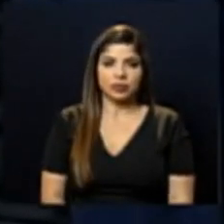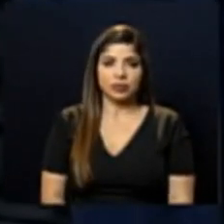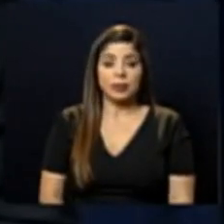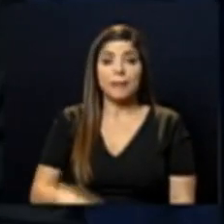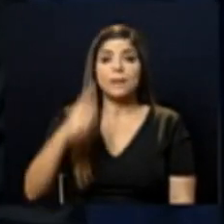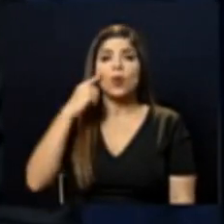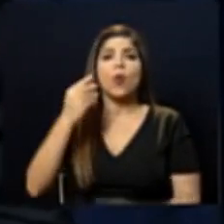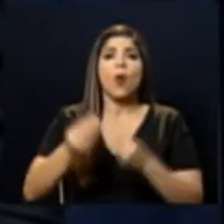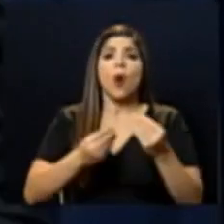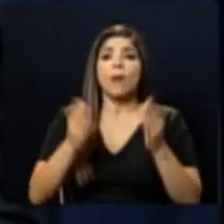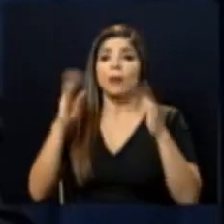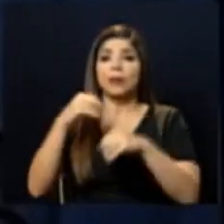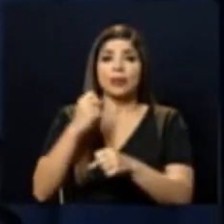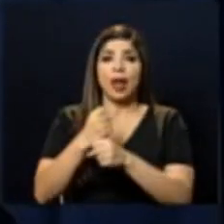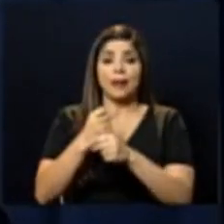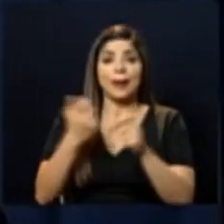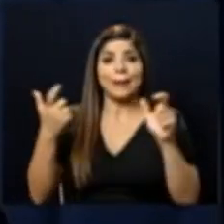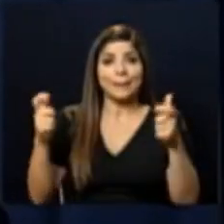Para reducir el desempleo,